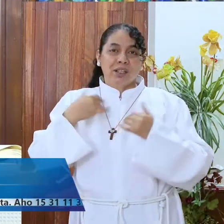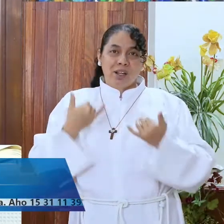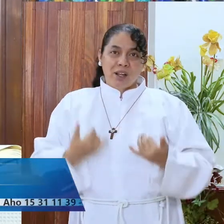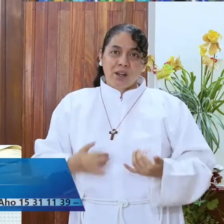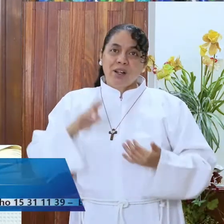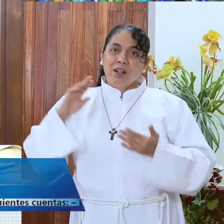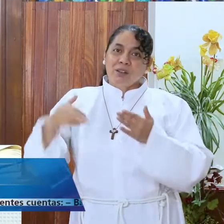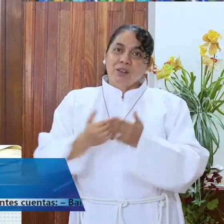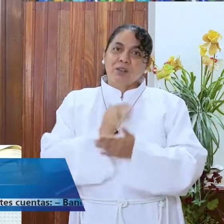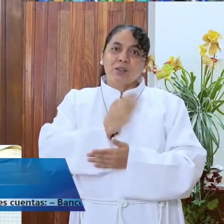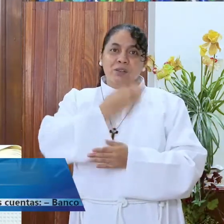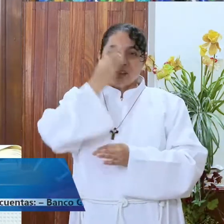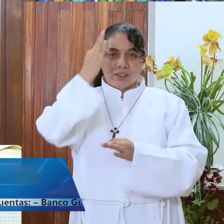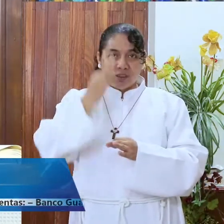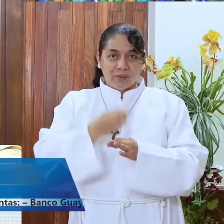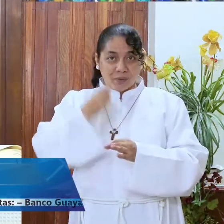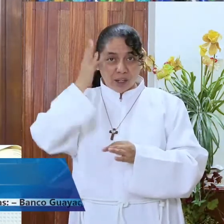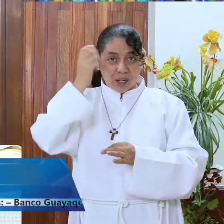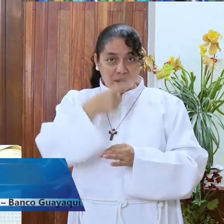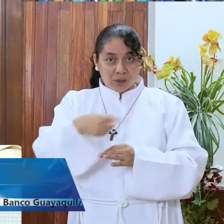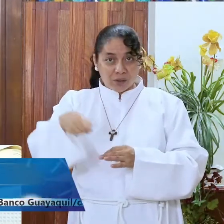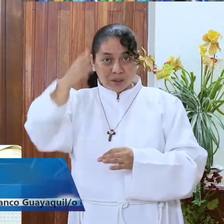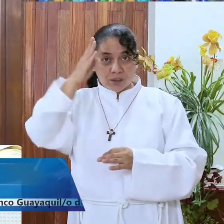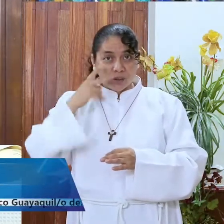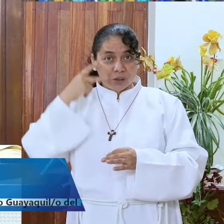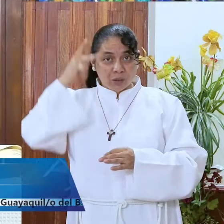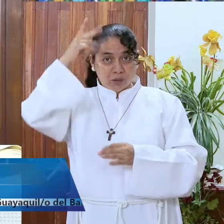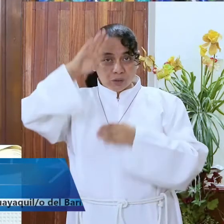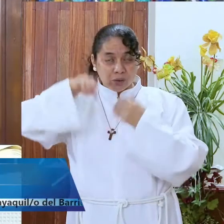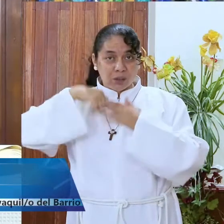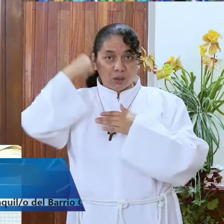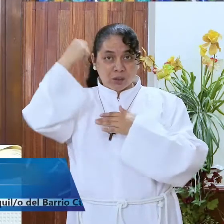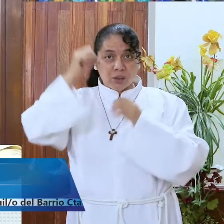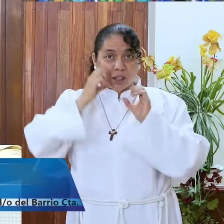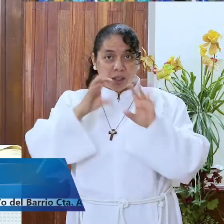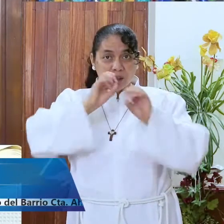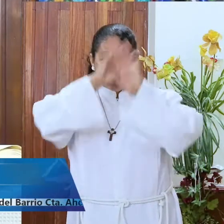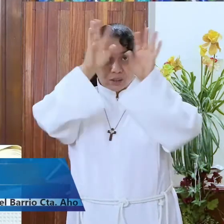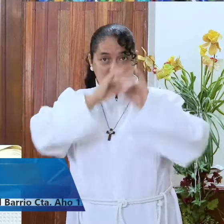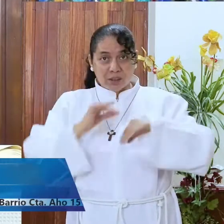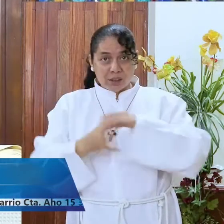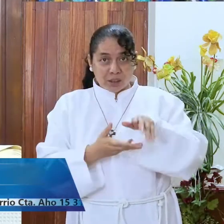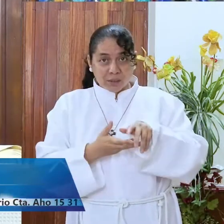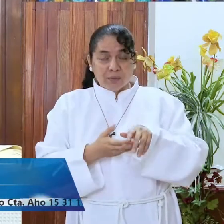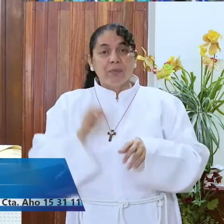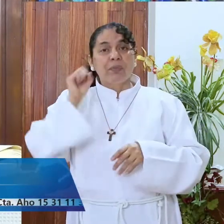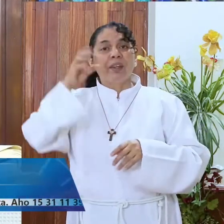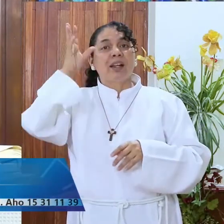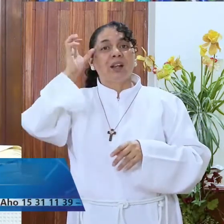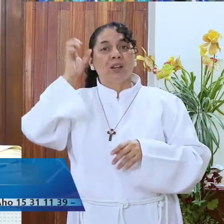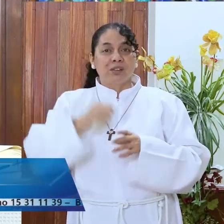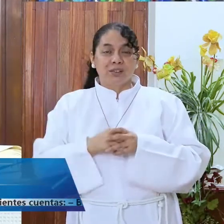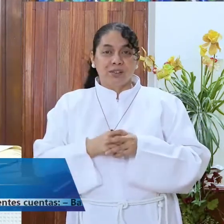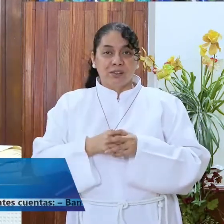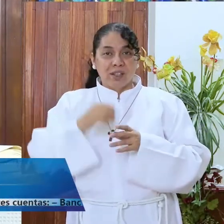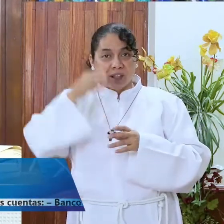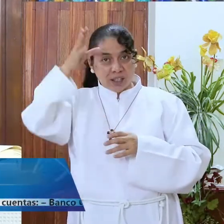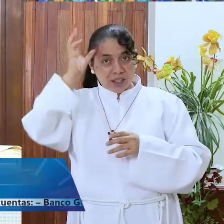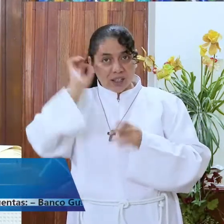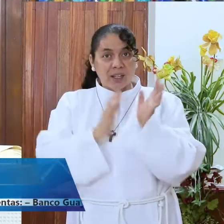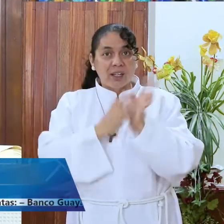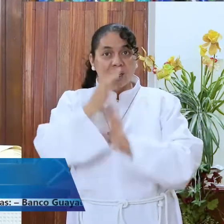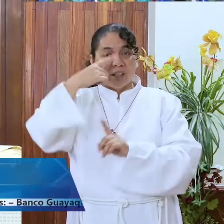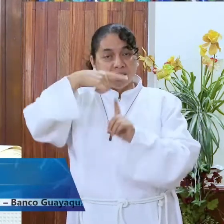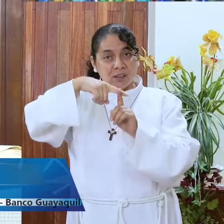renovar nuestra fe creen ustedes en dios padre todopoderoso creador del cielo y de la tierra en